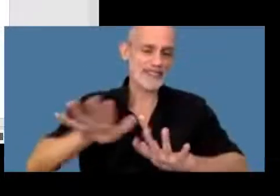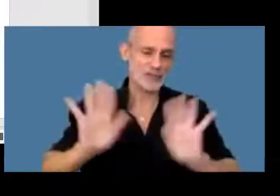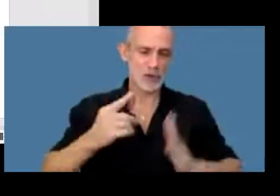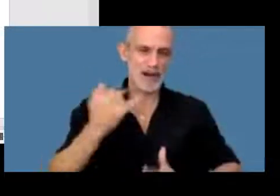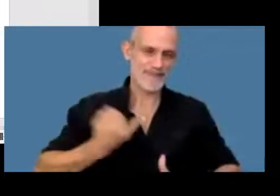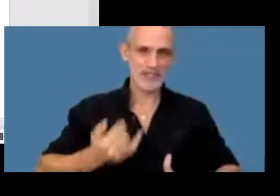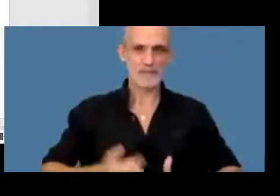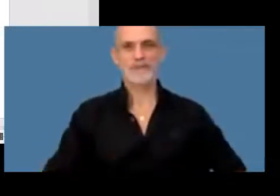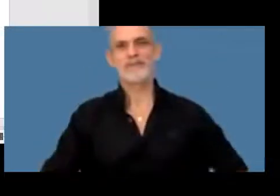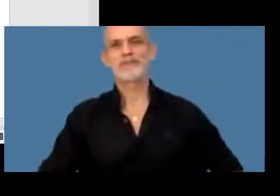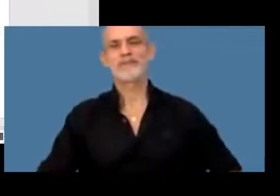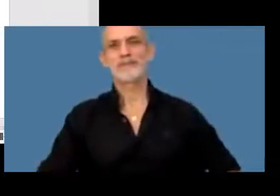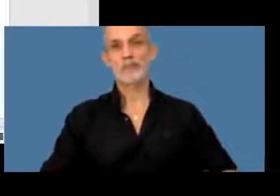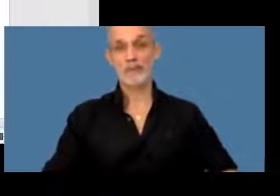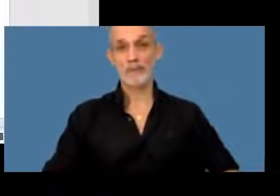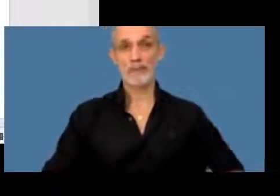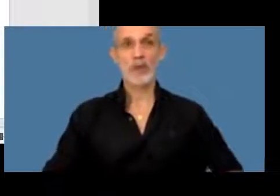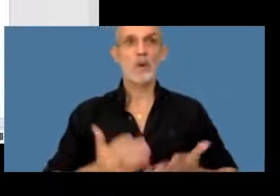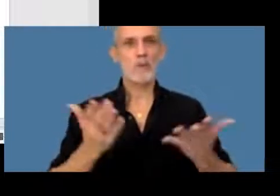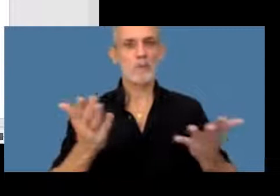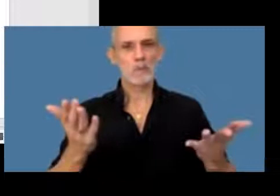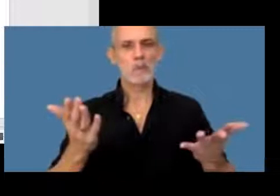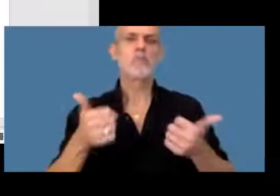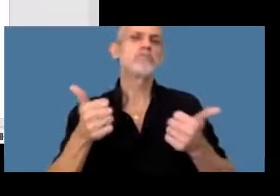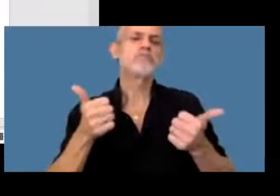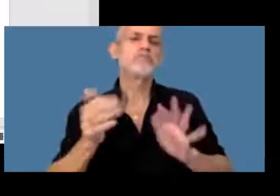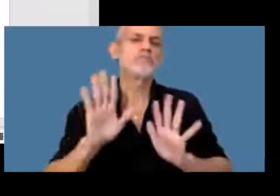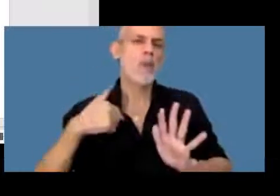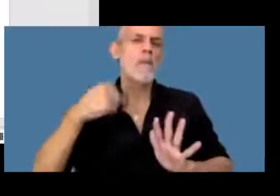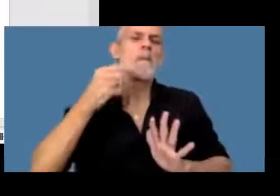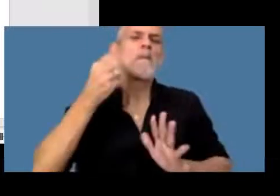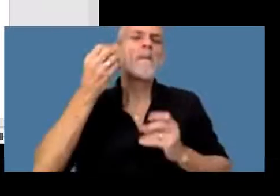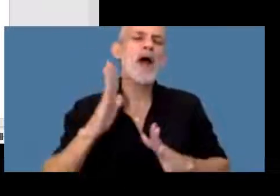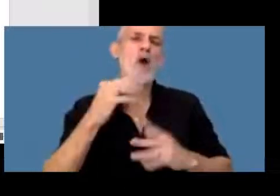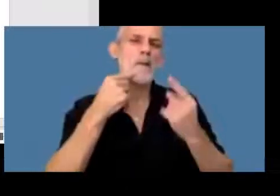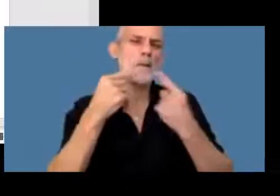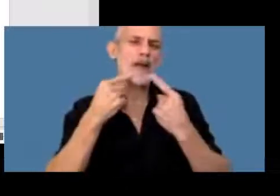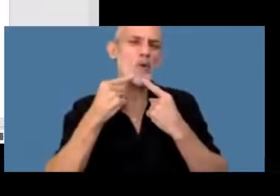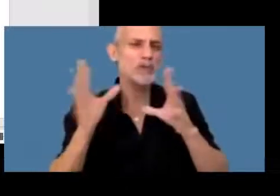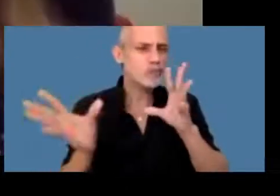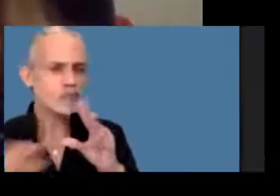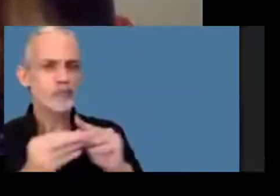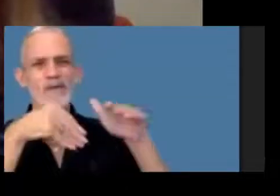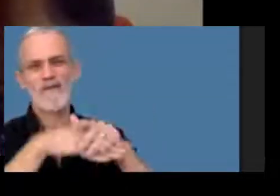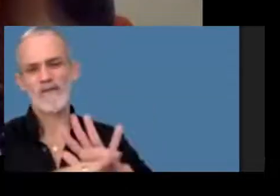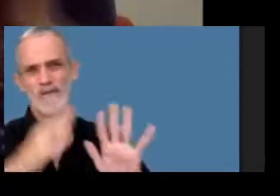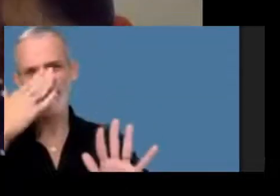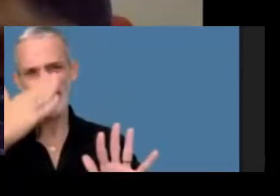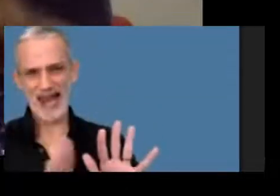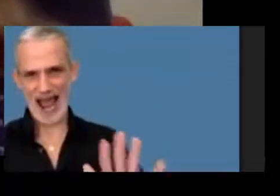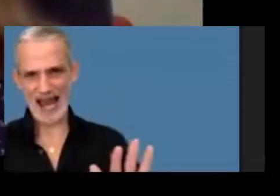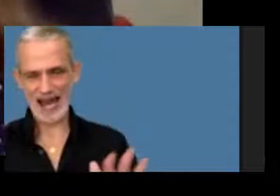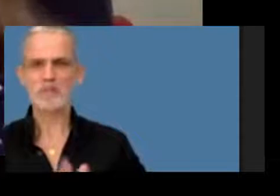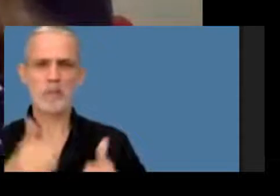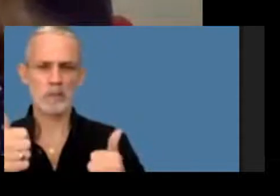Bueno, bárbaro, Cristina. Creo que las dejamos todas para el final, si les parece bien. Perfecto.